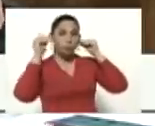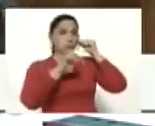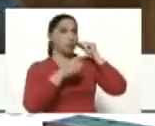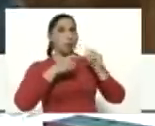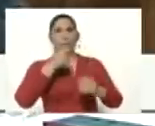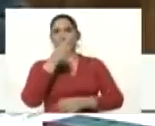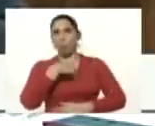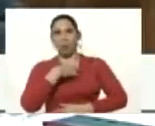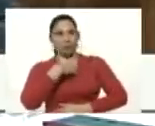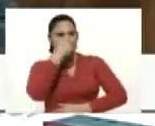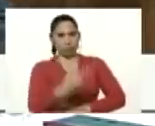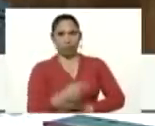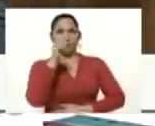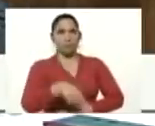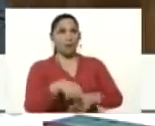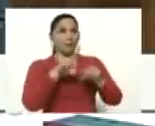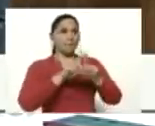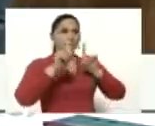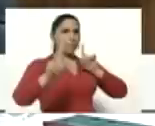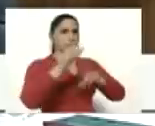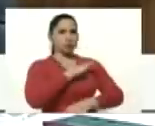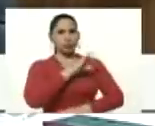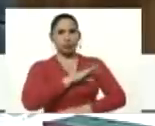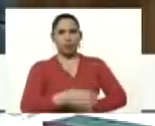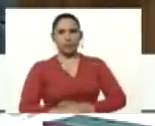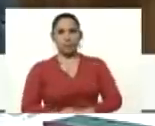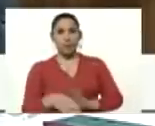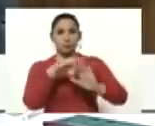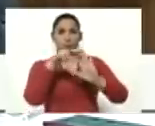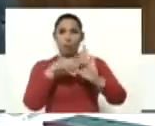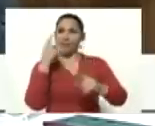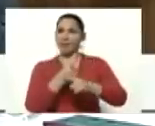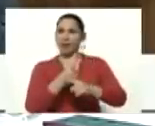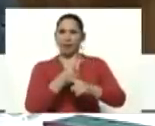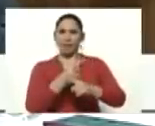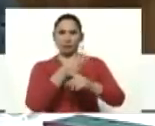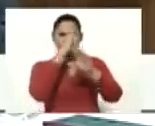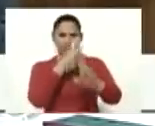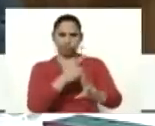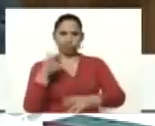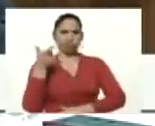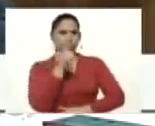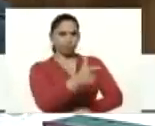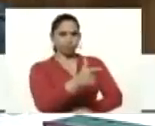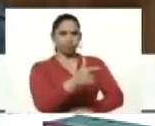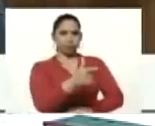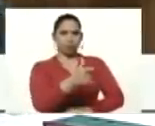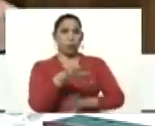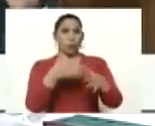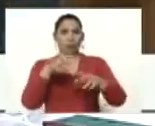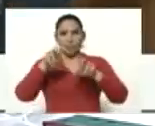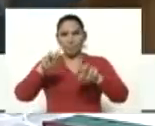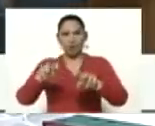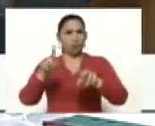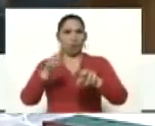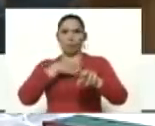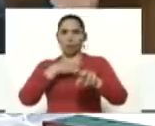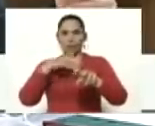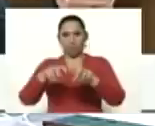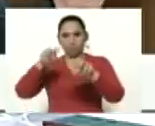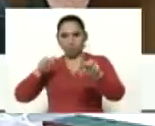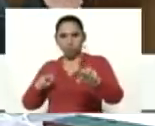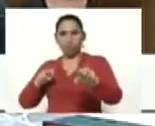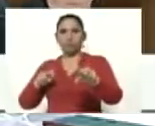puede abandonar, el espaciamiento físico, normas que deben cumplirse en el transporte público, de tal manera que estamos